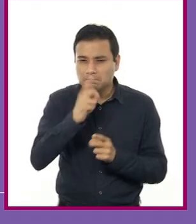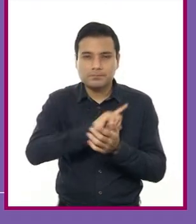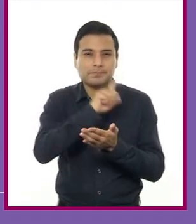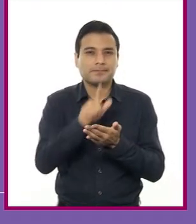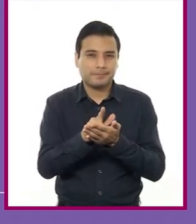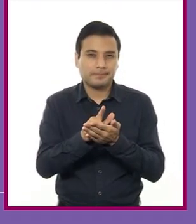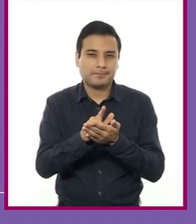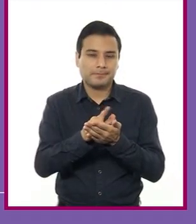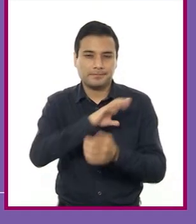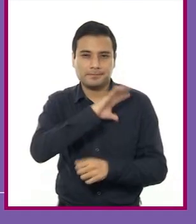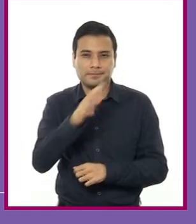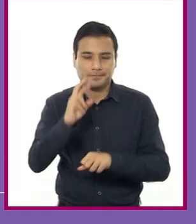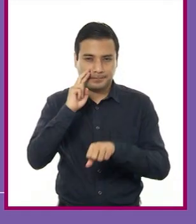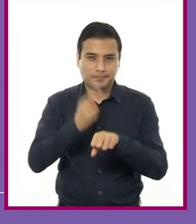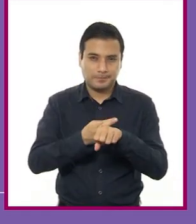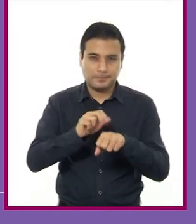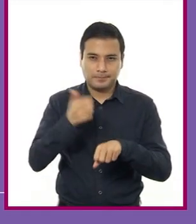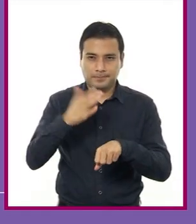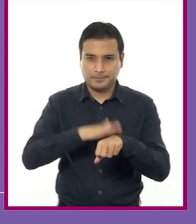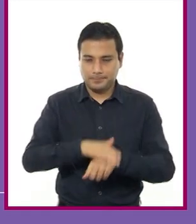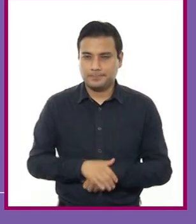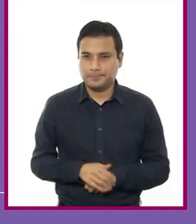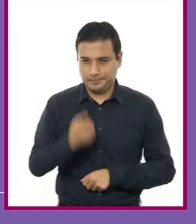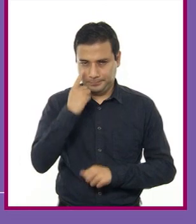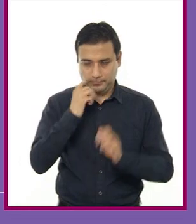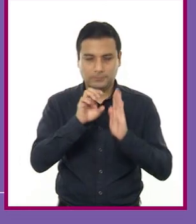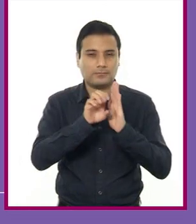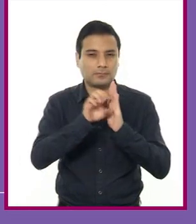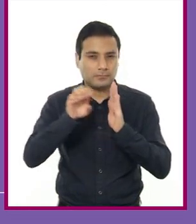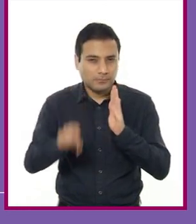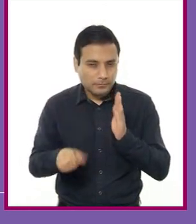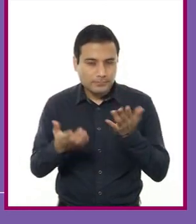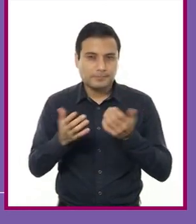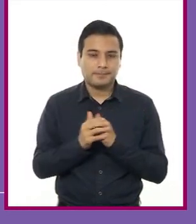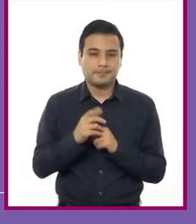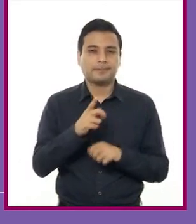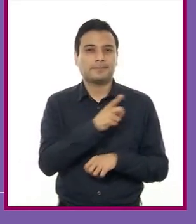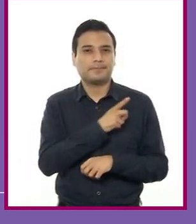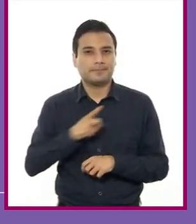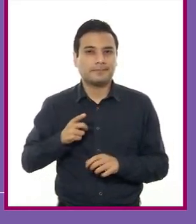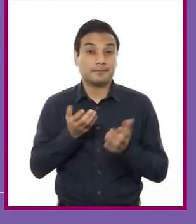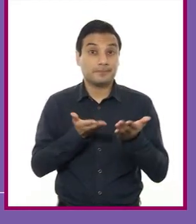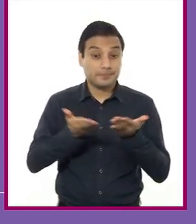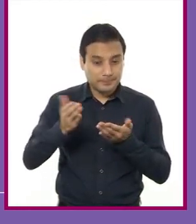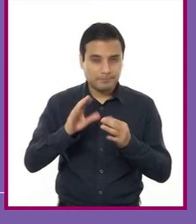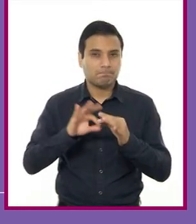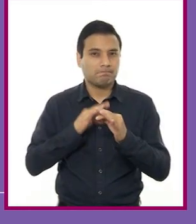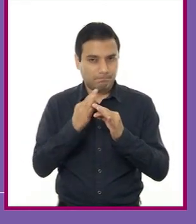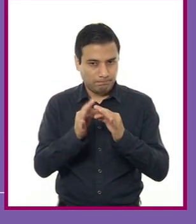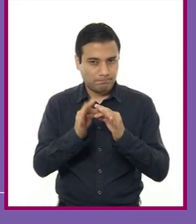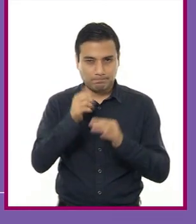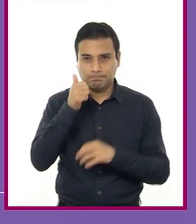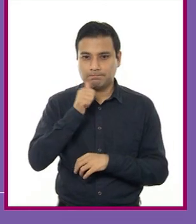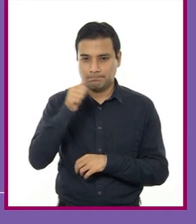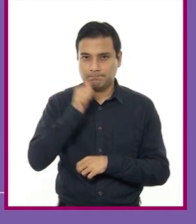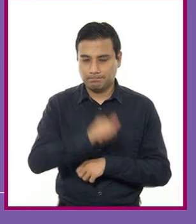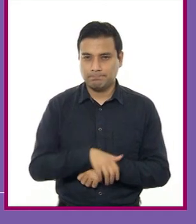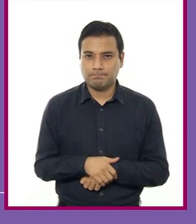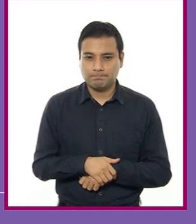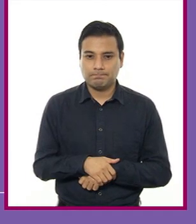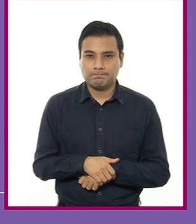Responsabilidades Administrativas. Por mencionar algunas, deben cumplir con el servicio que les sea encomendado, abstenerse